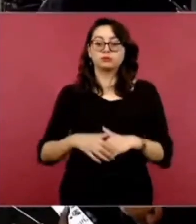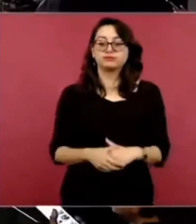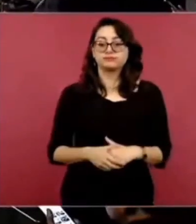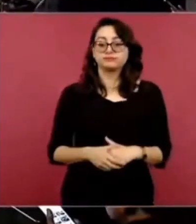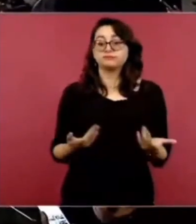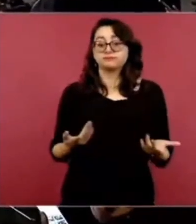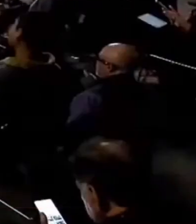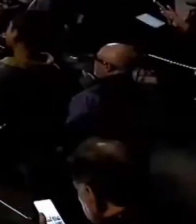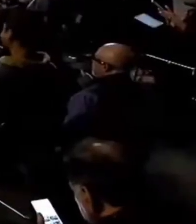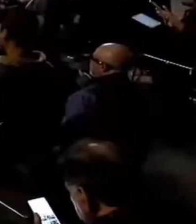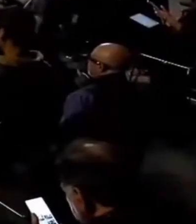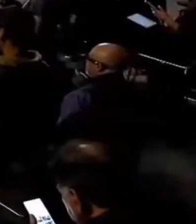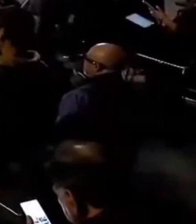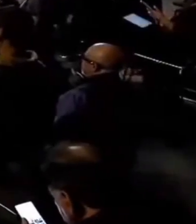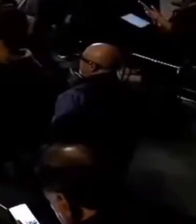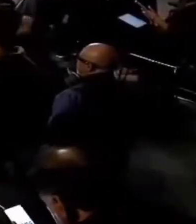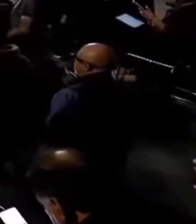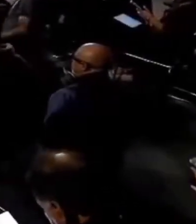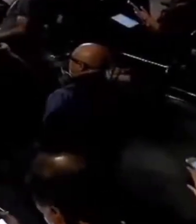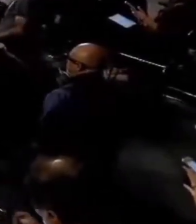todavía